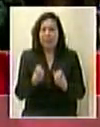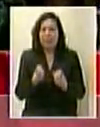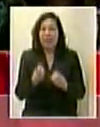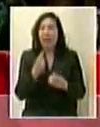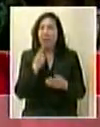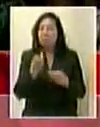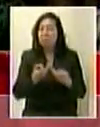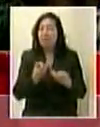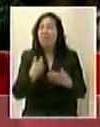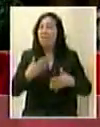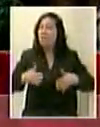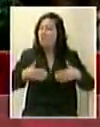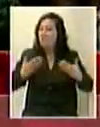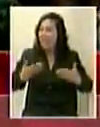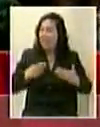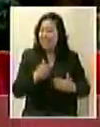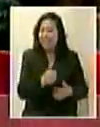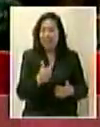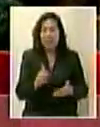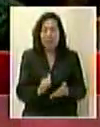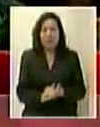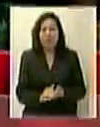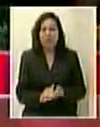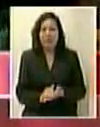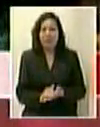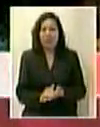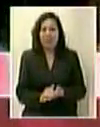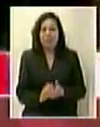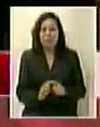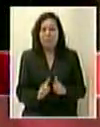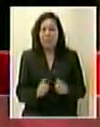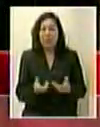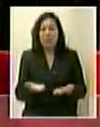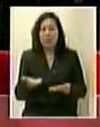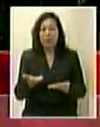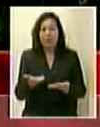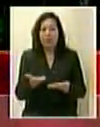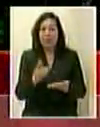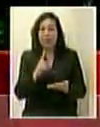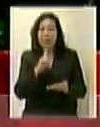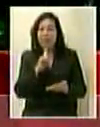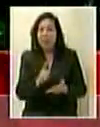logística, administración, recursos humanos, están apoyando. Este es